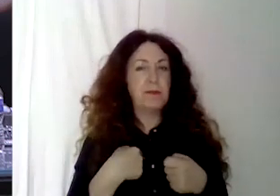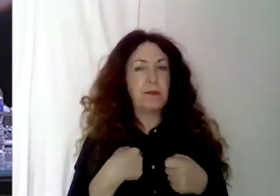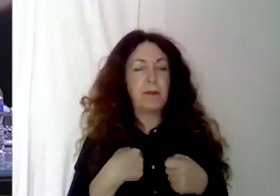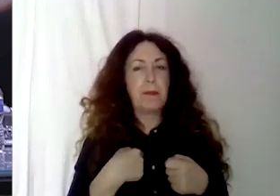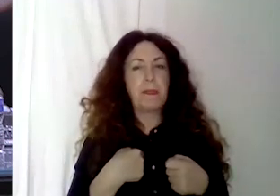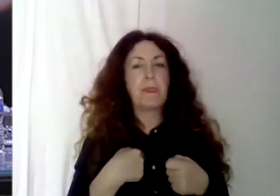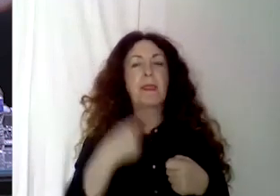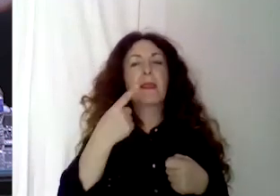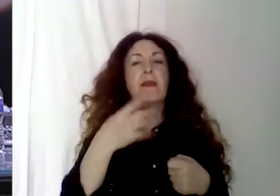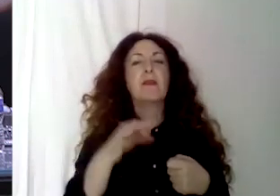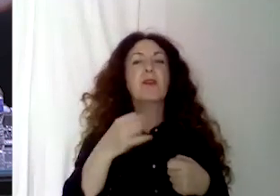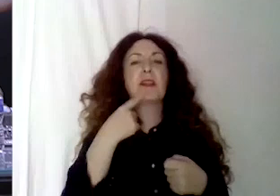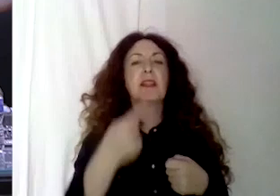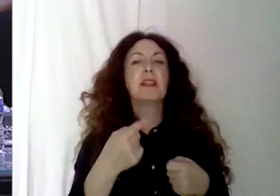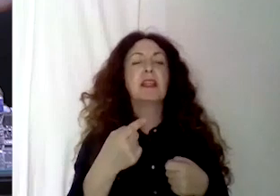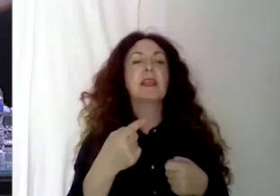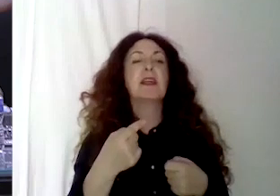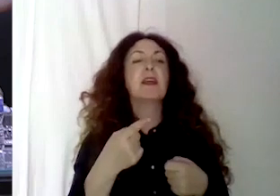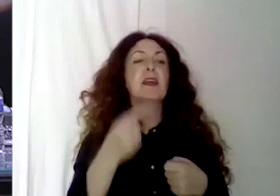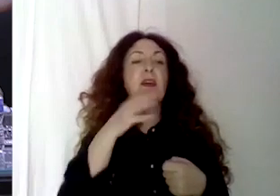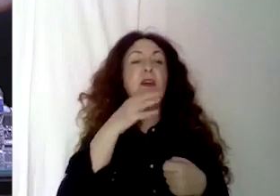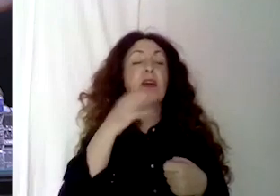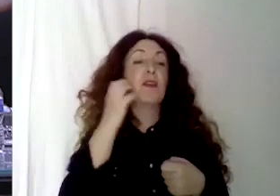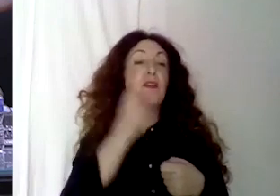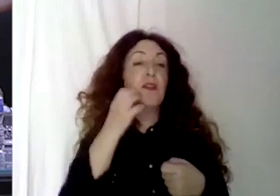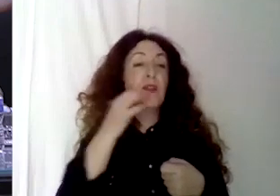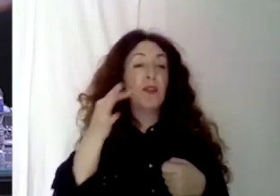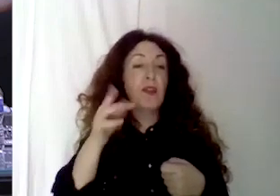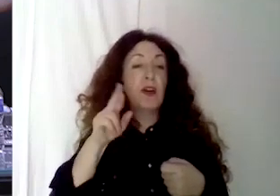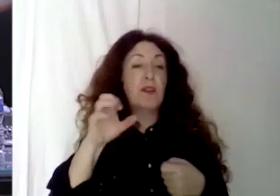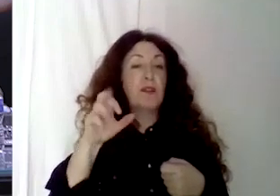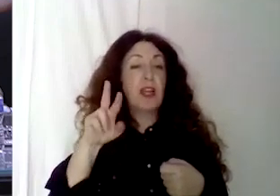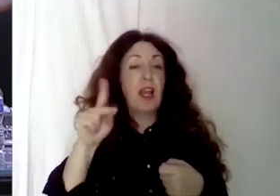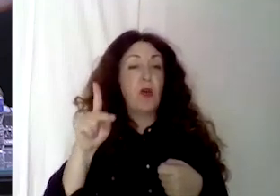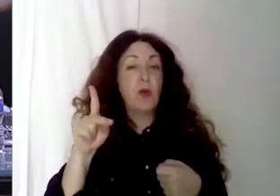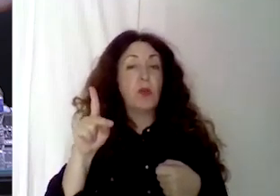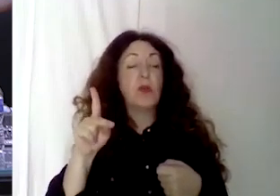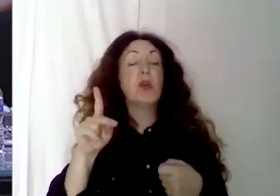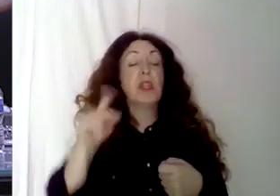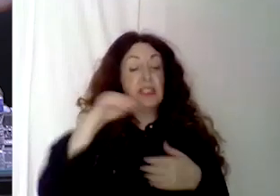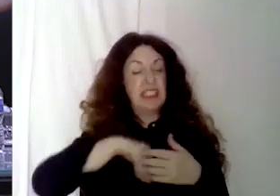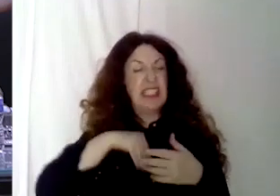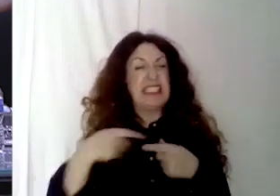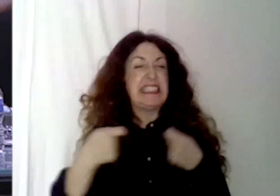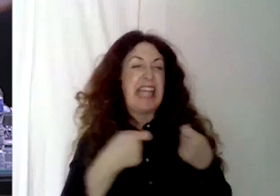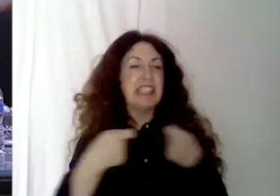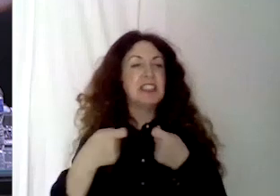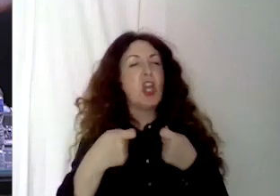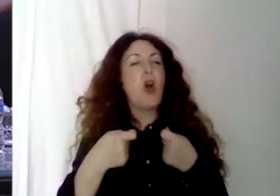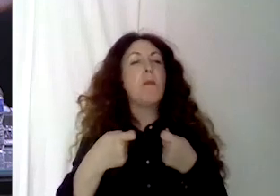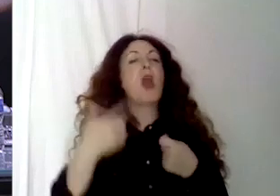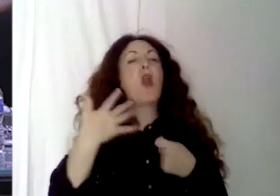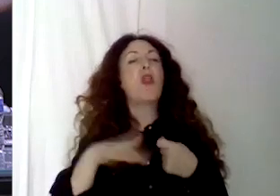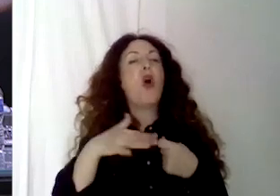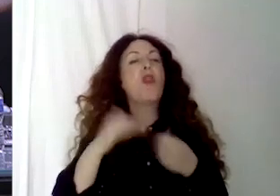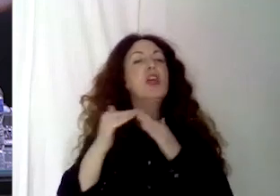voy a permitir parafrasear a Freud, está suspendida en su superyo. Es su manera